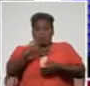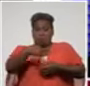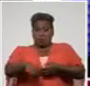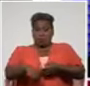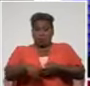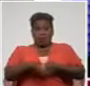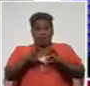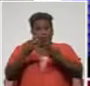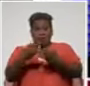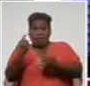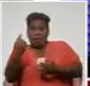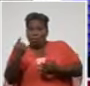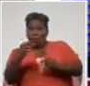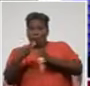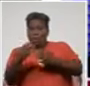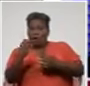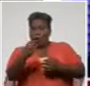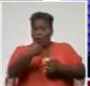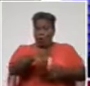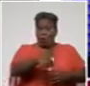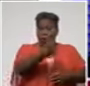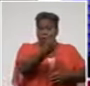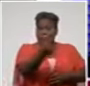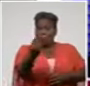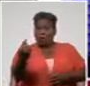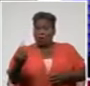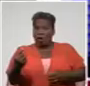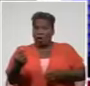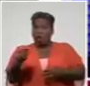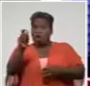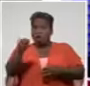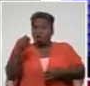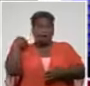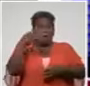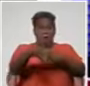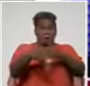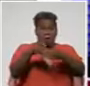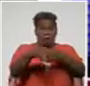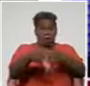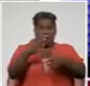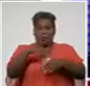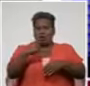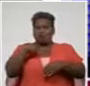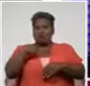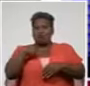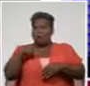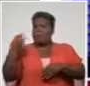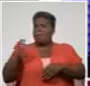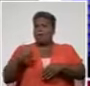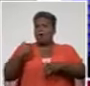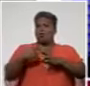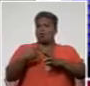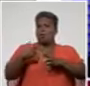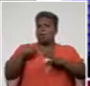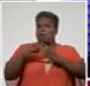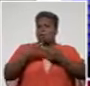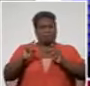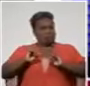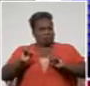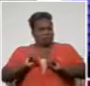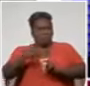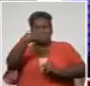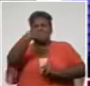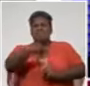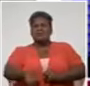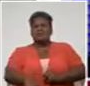No, es una tarjeta de uso personal de todas las personas que concurran allí. No es que yo voy a tramitar el nombre de toda mi familia, y que además hayan